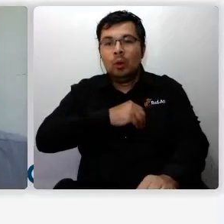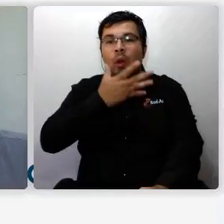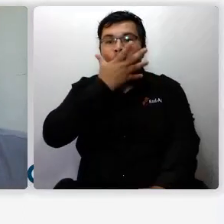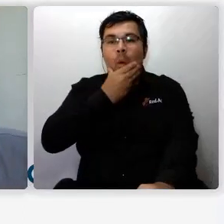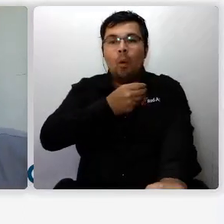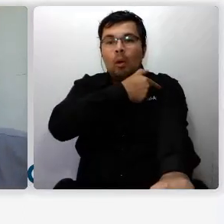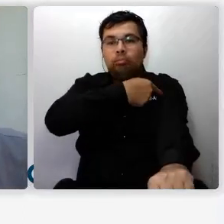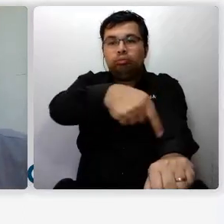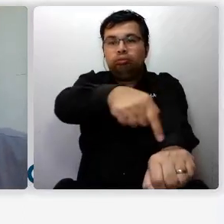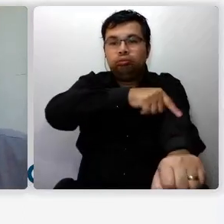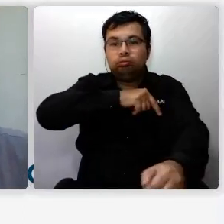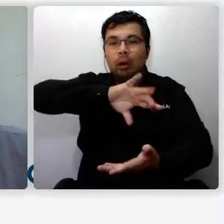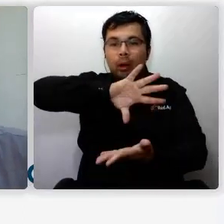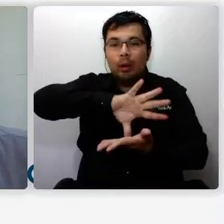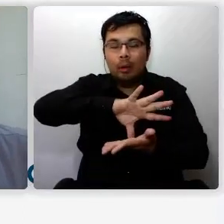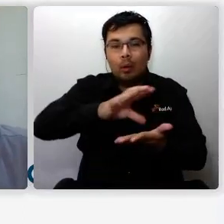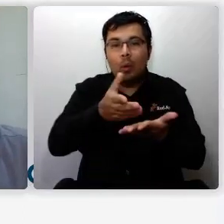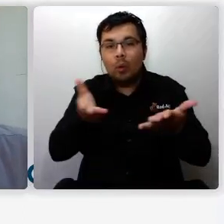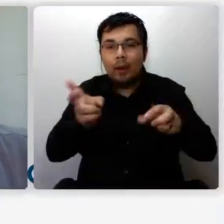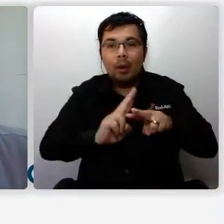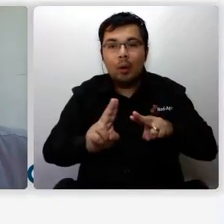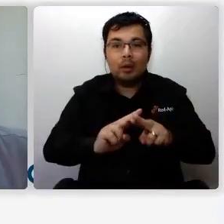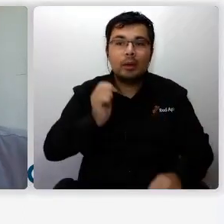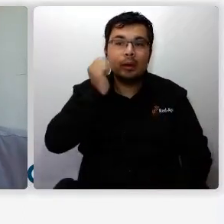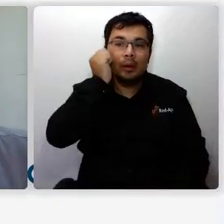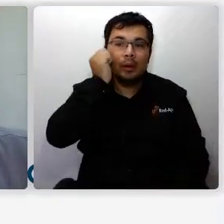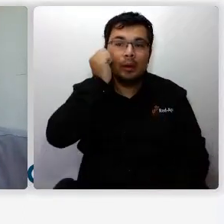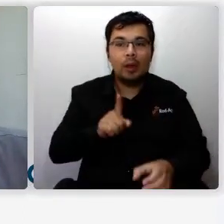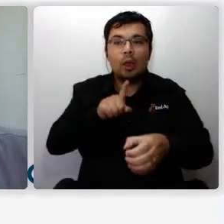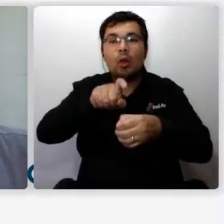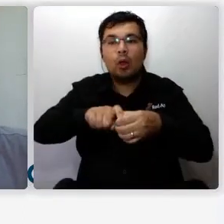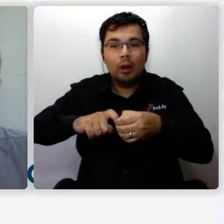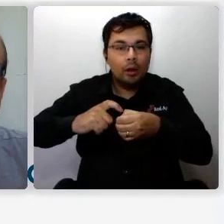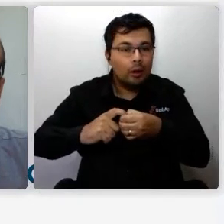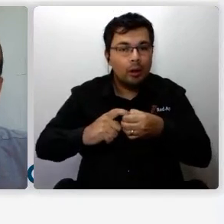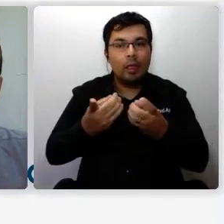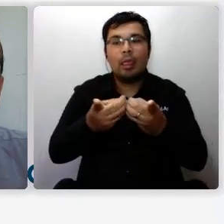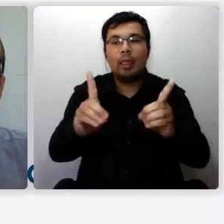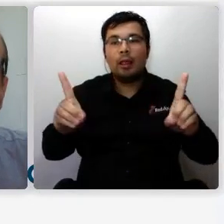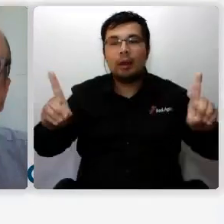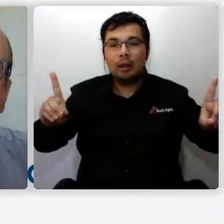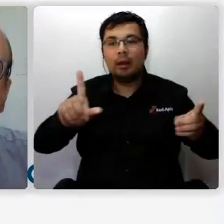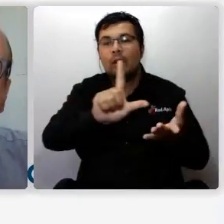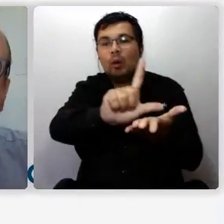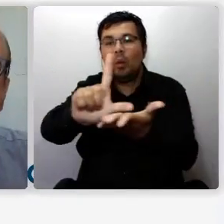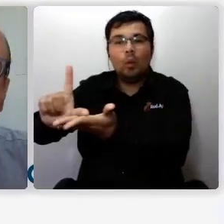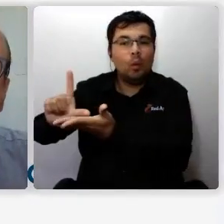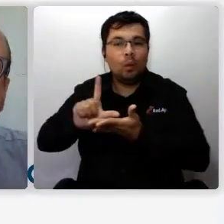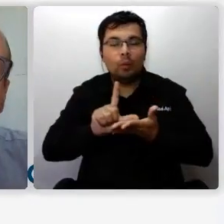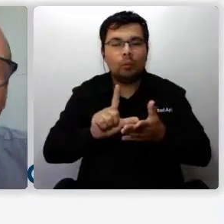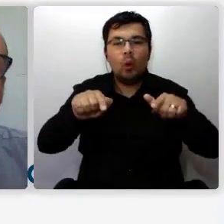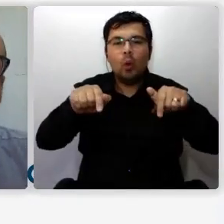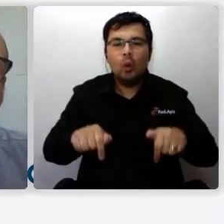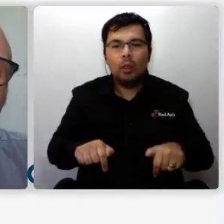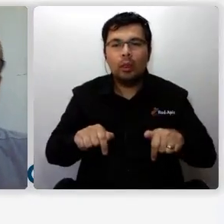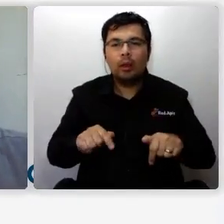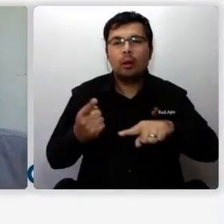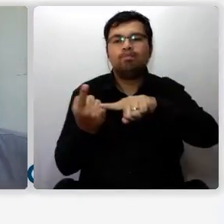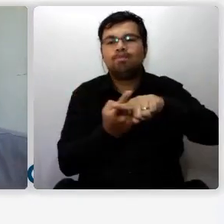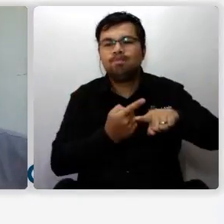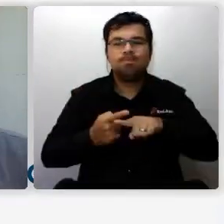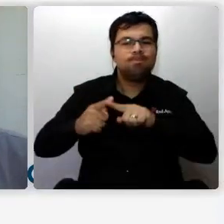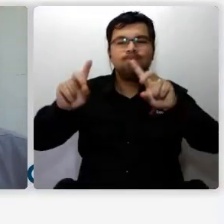cariño y se conectan de diversas localidades de nuestro país. ¿Qué vamos a estar viendo hoy? ¿Qué nos está reuniendo esta última sesión